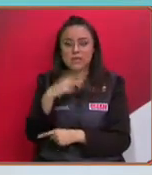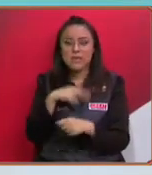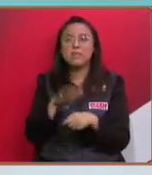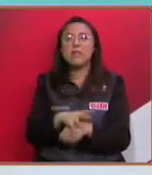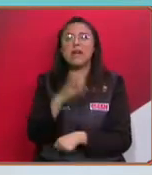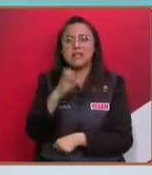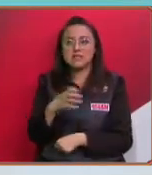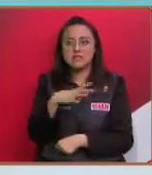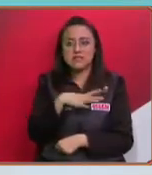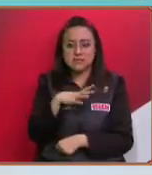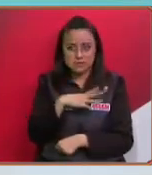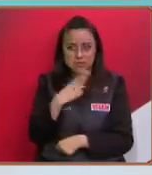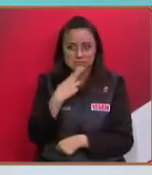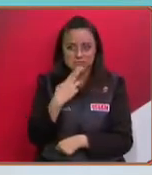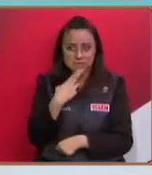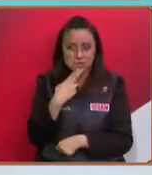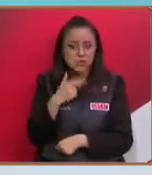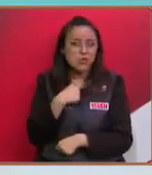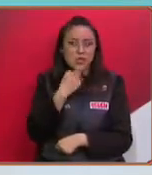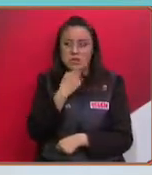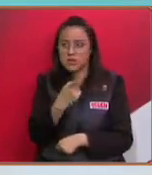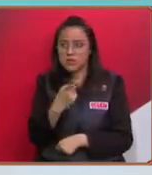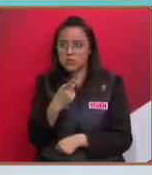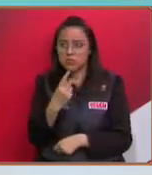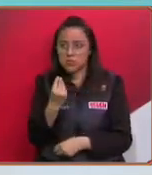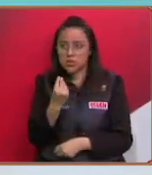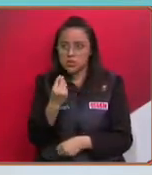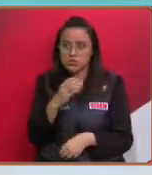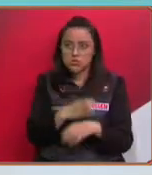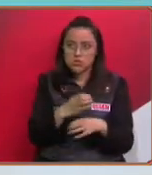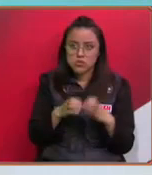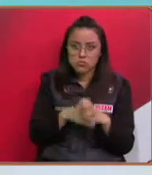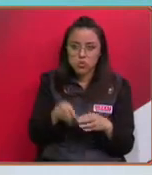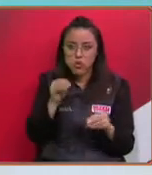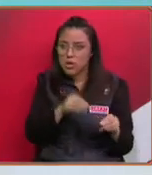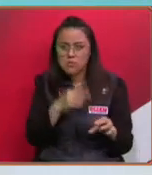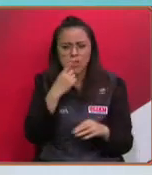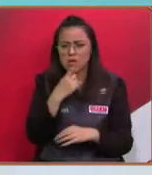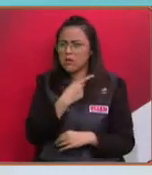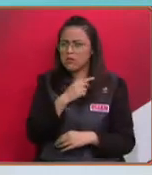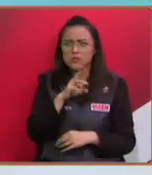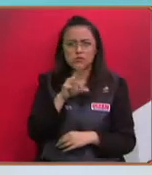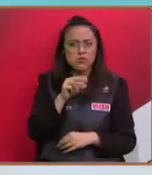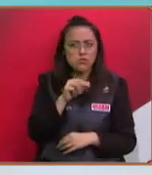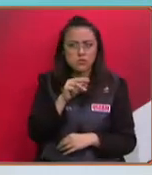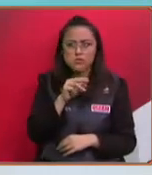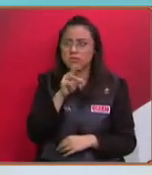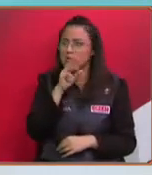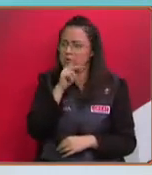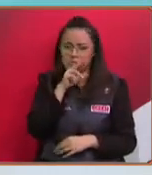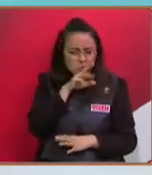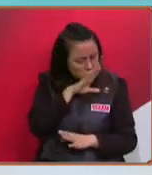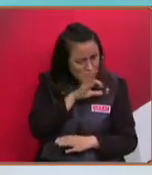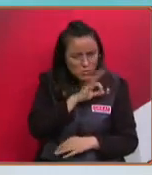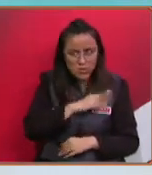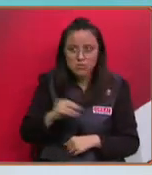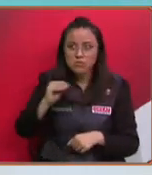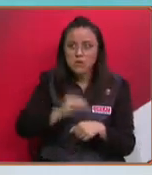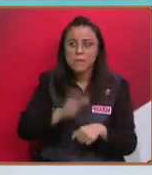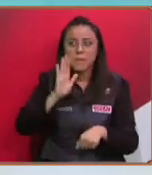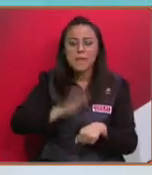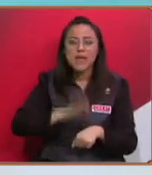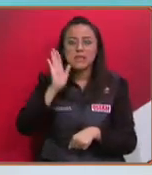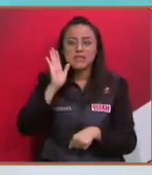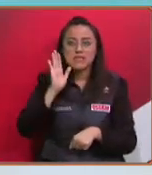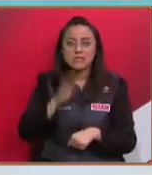eso están. ¿Cómo pues no? Mira, yo les decía, no les cargaremos mucho la mano. Me dijeron lo mismo que tú. Hombre. Son... Sí. Es